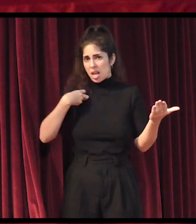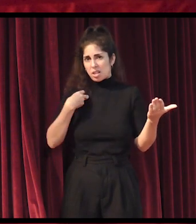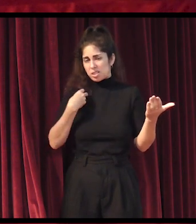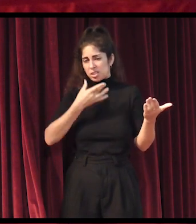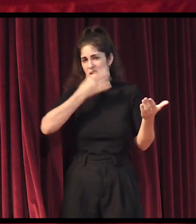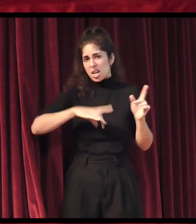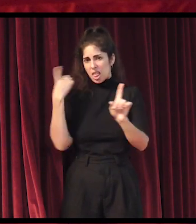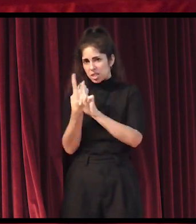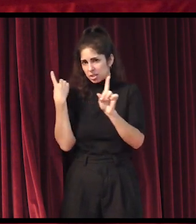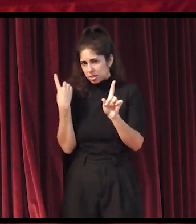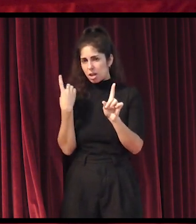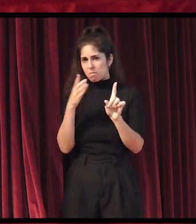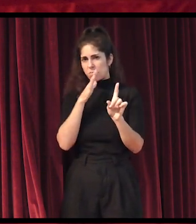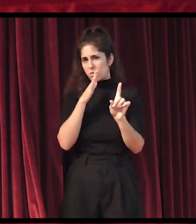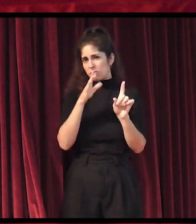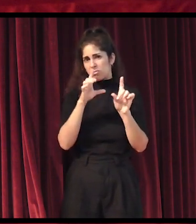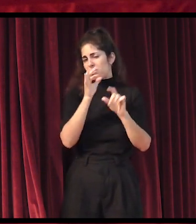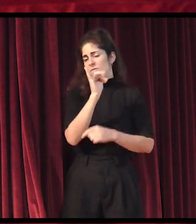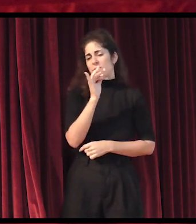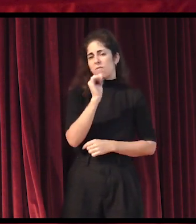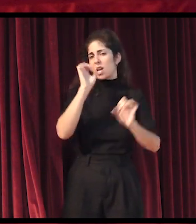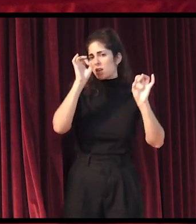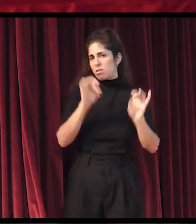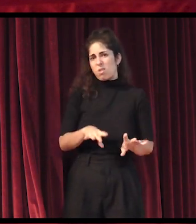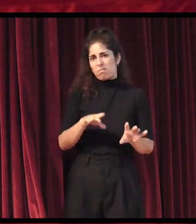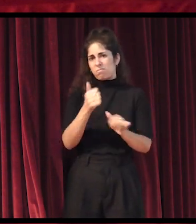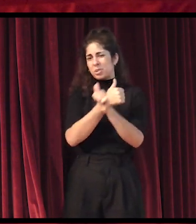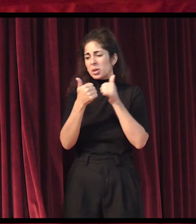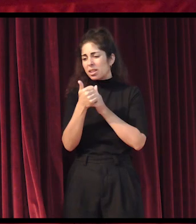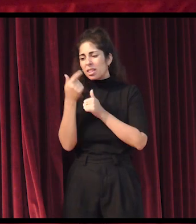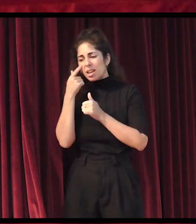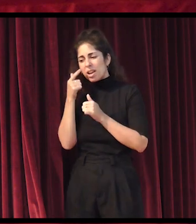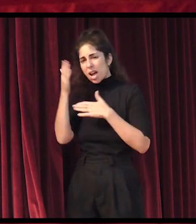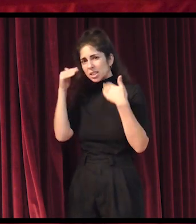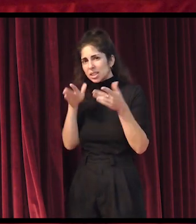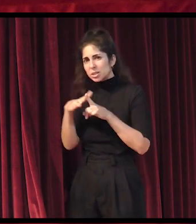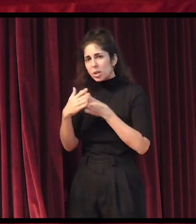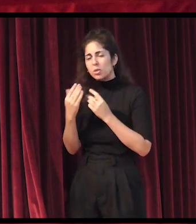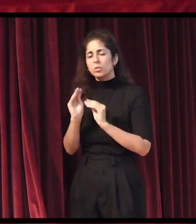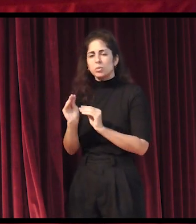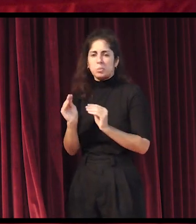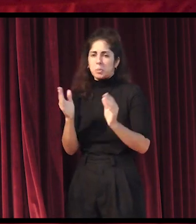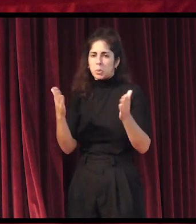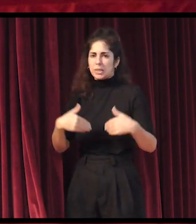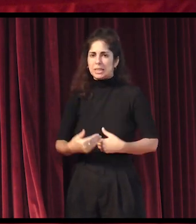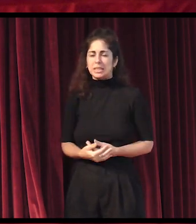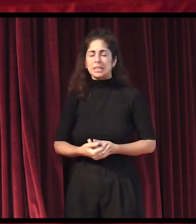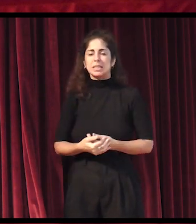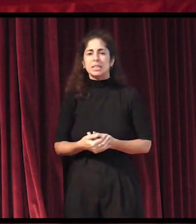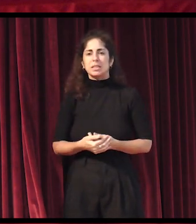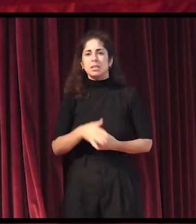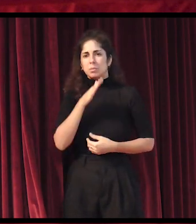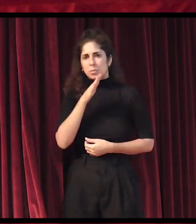eso no es prioridad. Y porque por eso no hay escucha, ¿no? Es sorprendente que se haya movilizado pues eso,